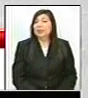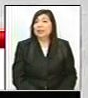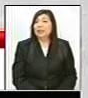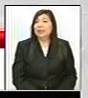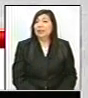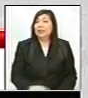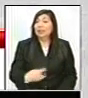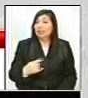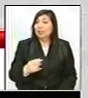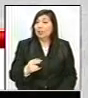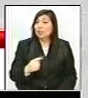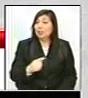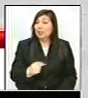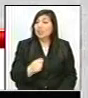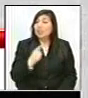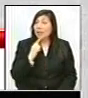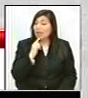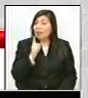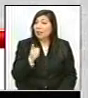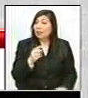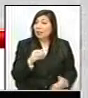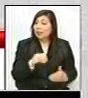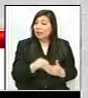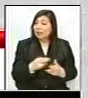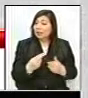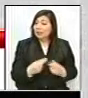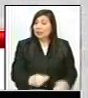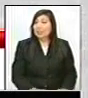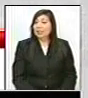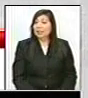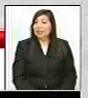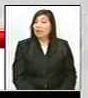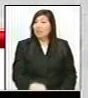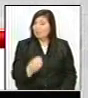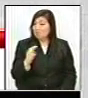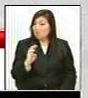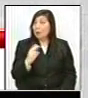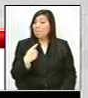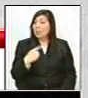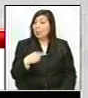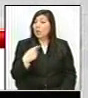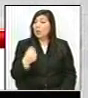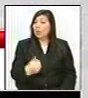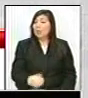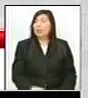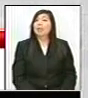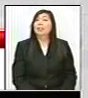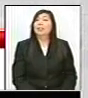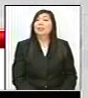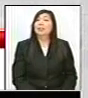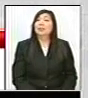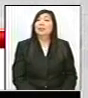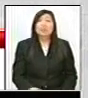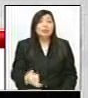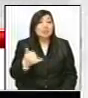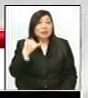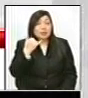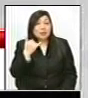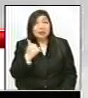doctor Hinostroza Pariachi estaría implicado en la ratificación de este magistrado por lo siguiente. Se señala un audio